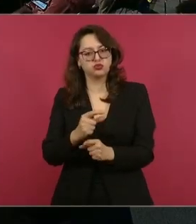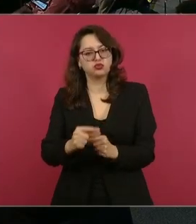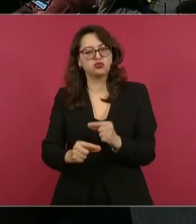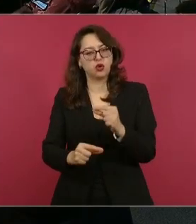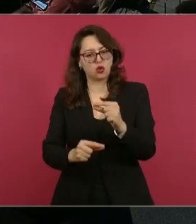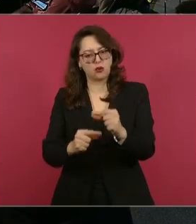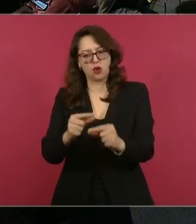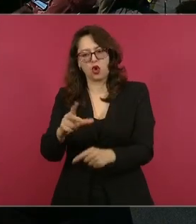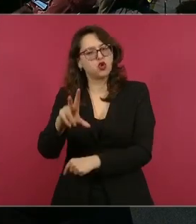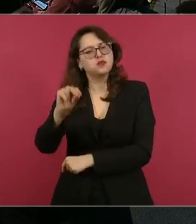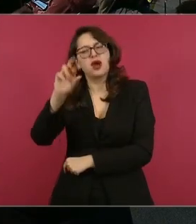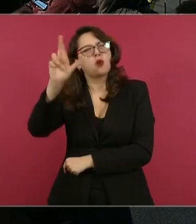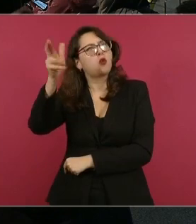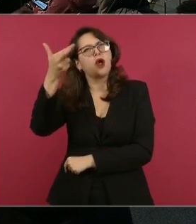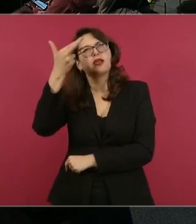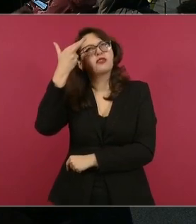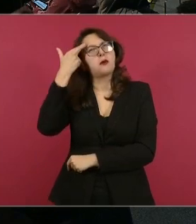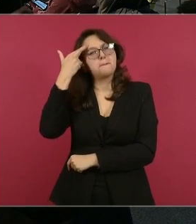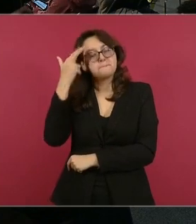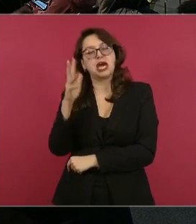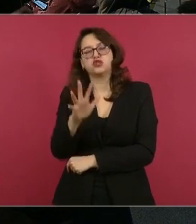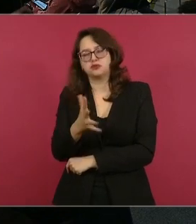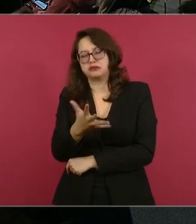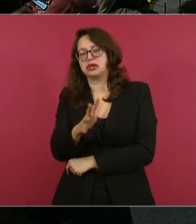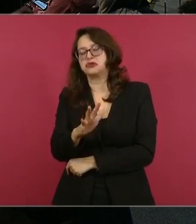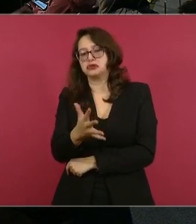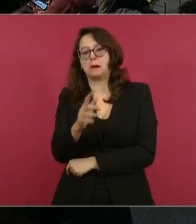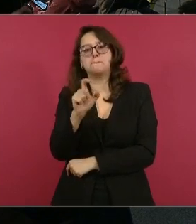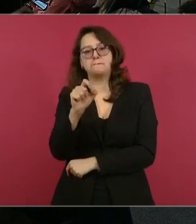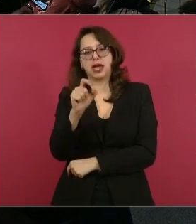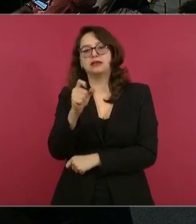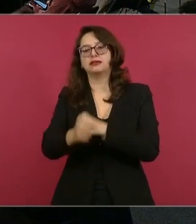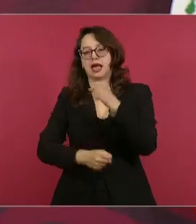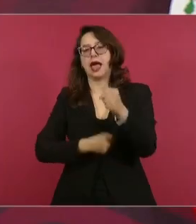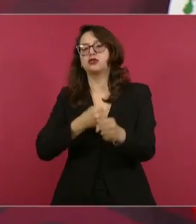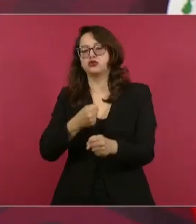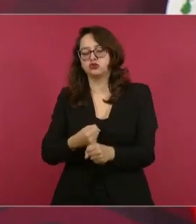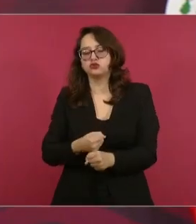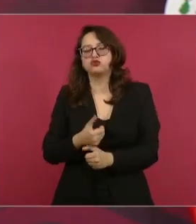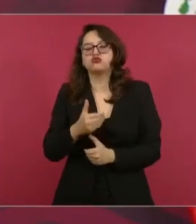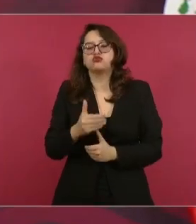no estoy tan seguro, pero sí fue así, un proceso.